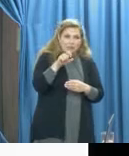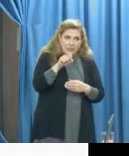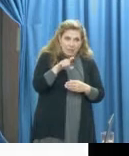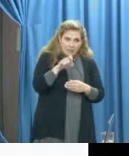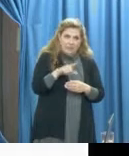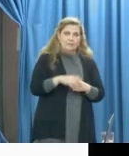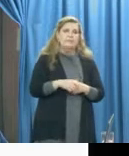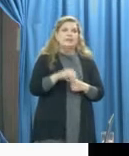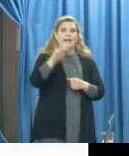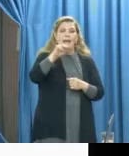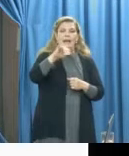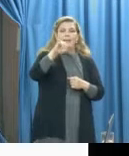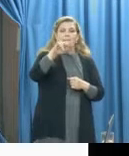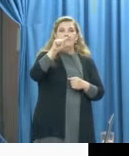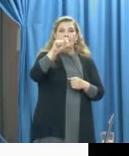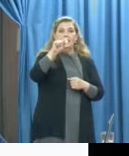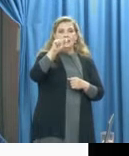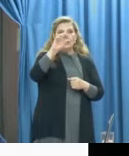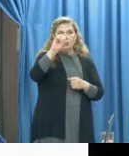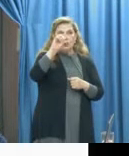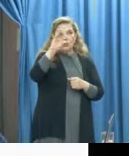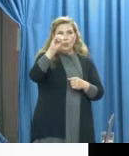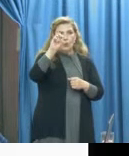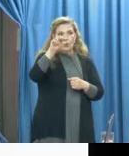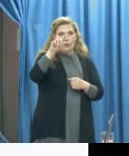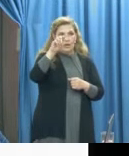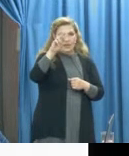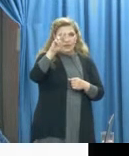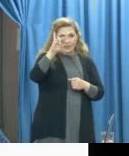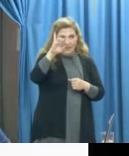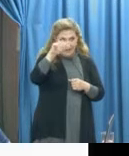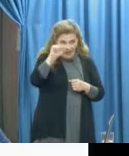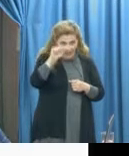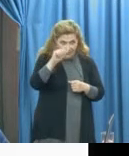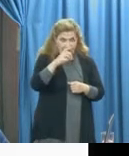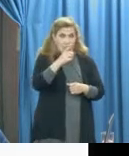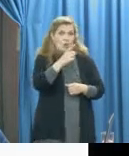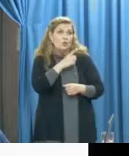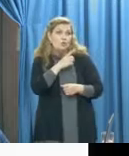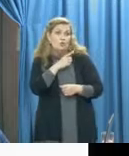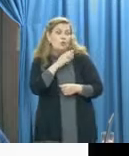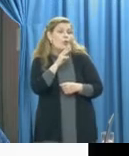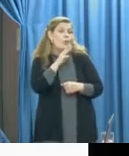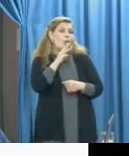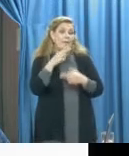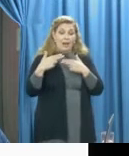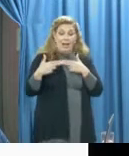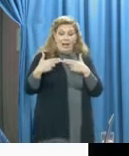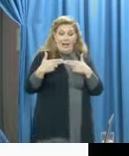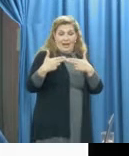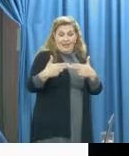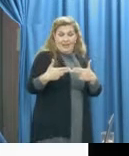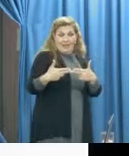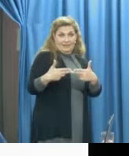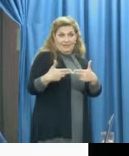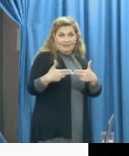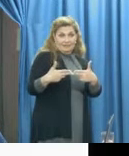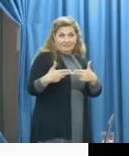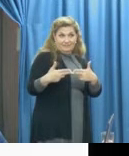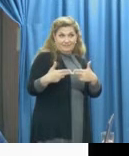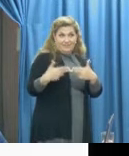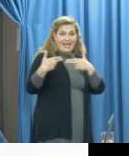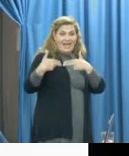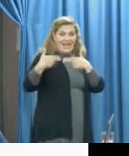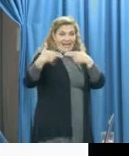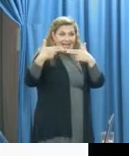Ahora, las mitocondrias solamente se transmiten por rama materna, de tal manera que esta